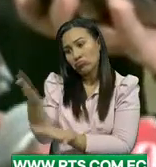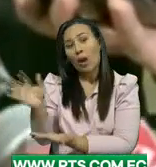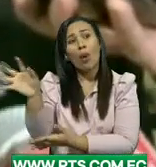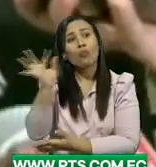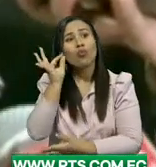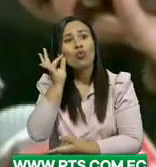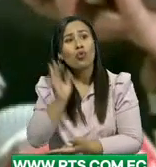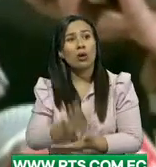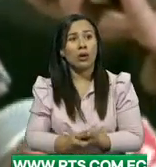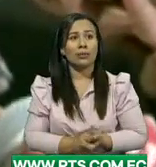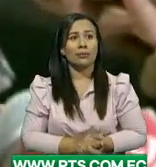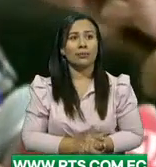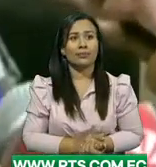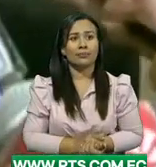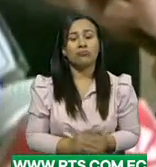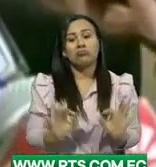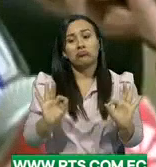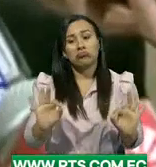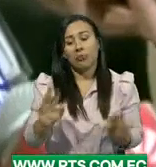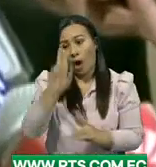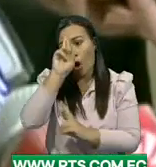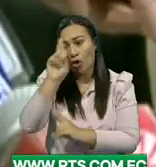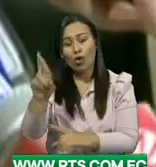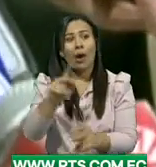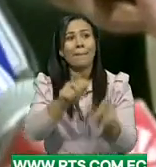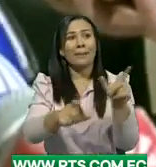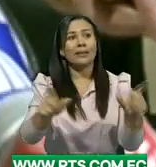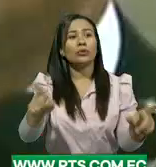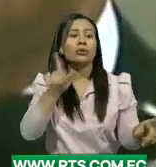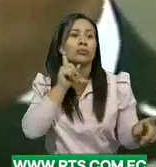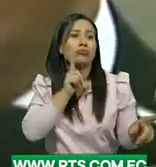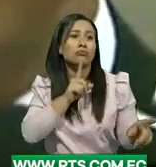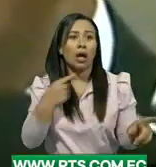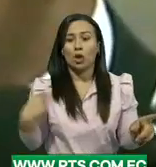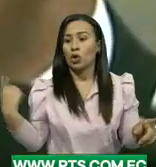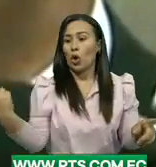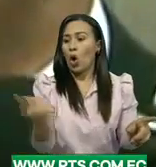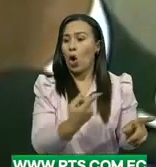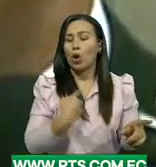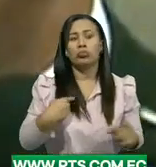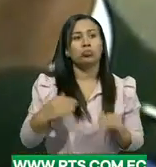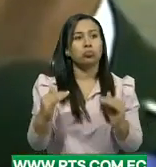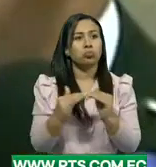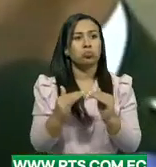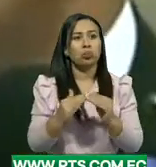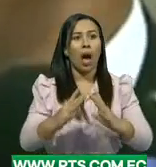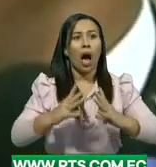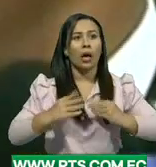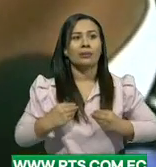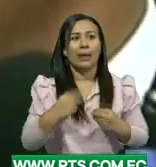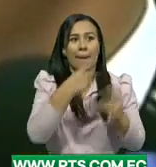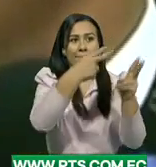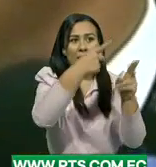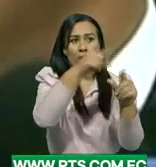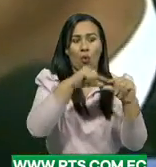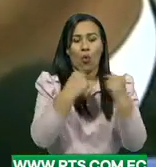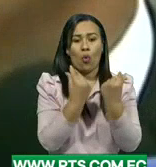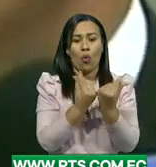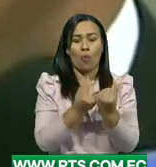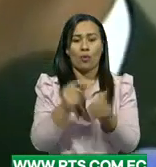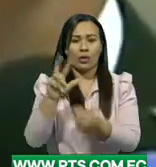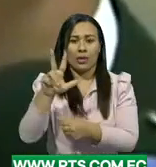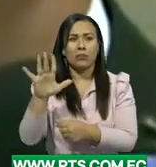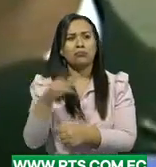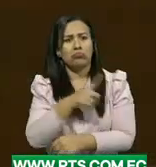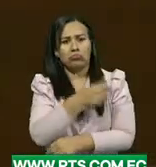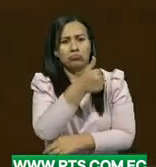Es realmente un parabién y un logro del pueblo afroecuatoriano. De su parte, el legislador Lenín Plaza, quien pertenece a Alianza País, señaló que la